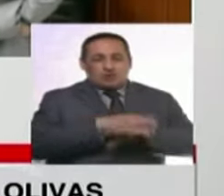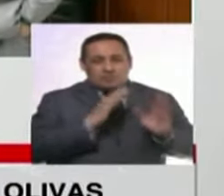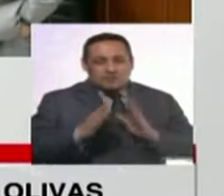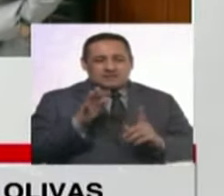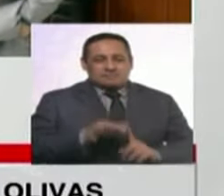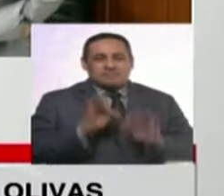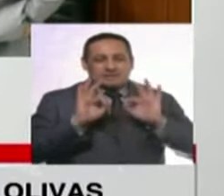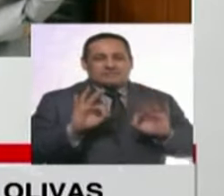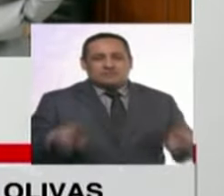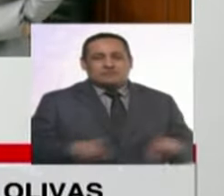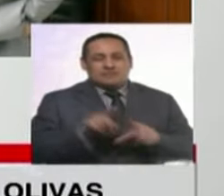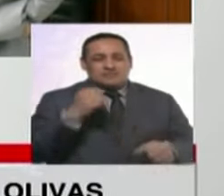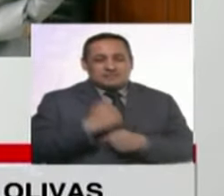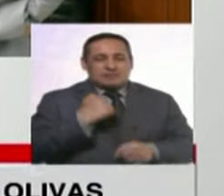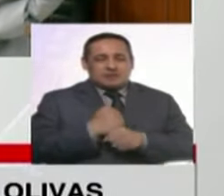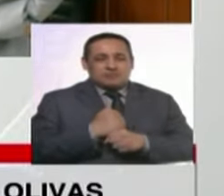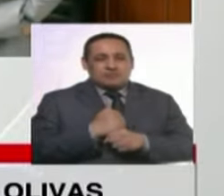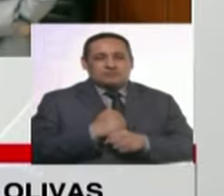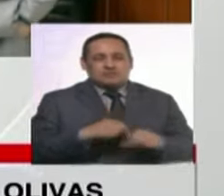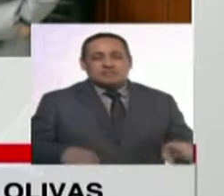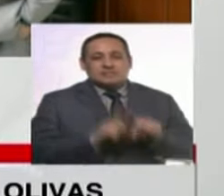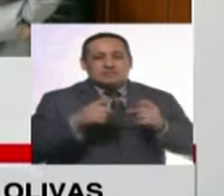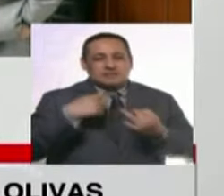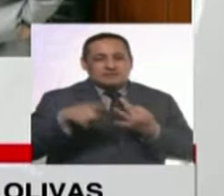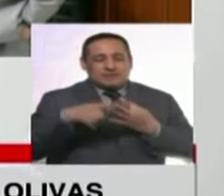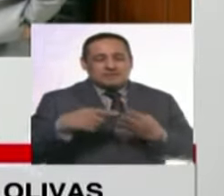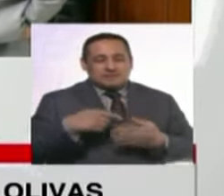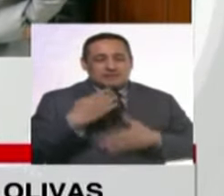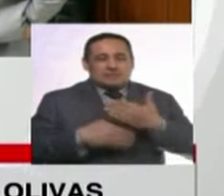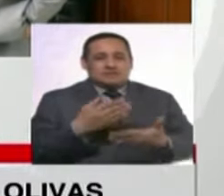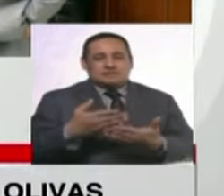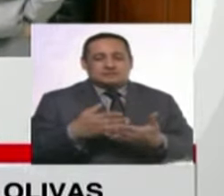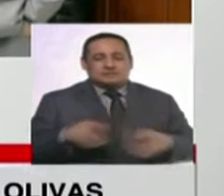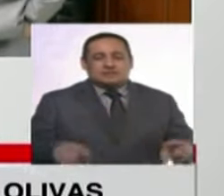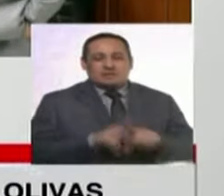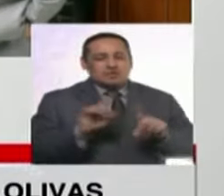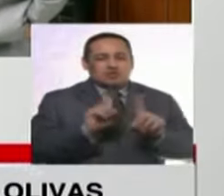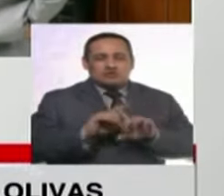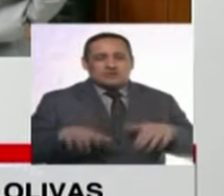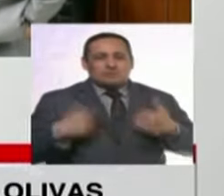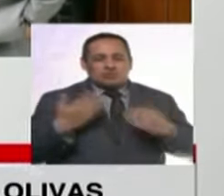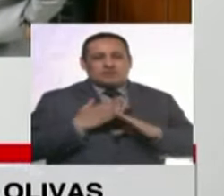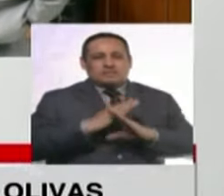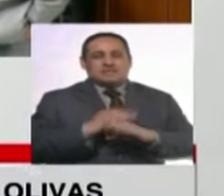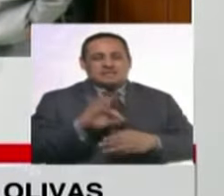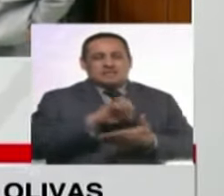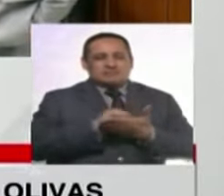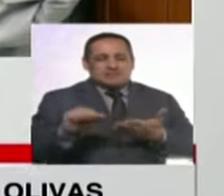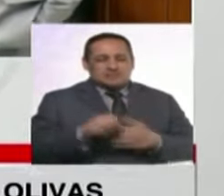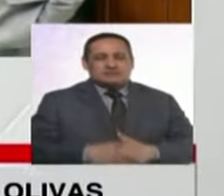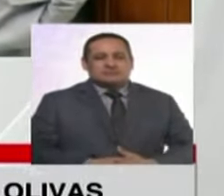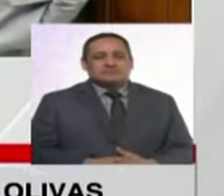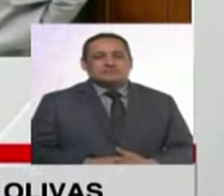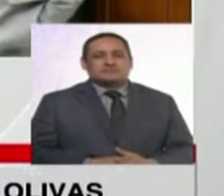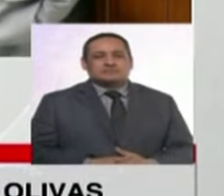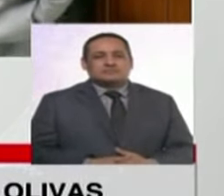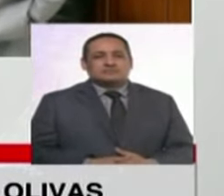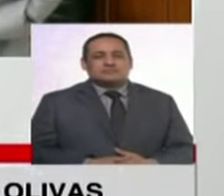específicos operativos y sus actividades no se pueden medir en tres meses